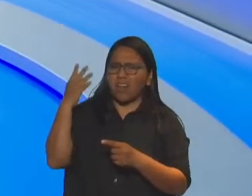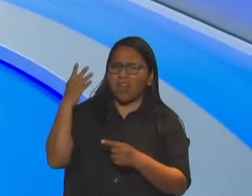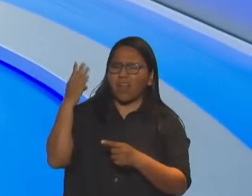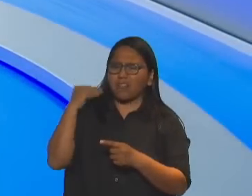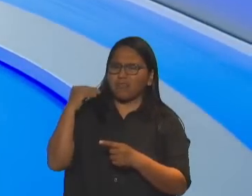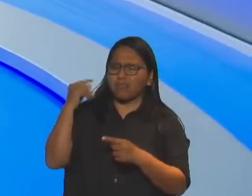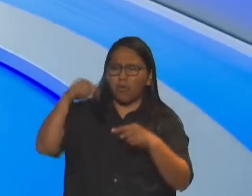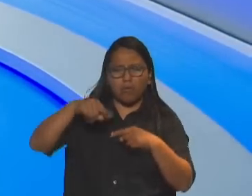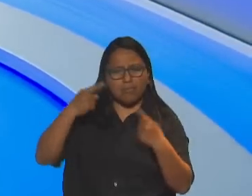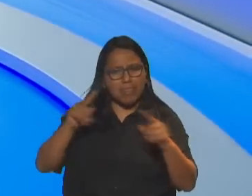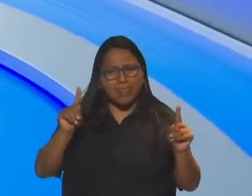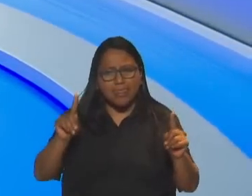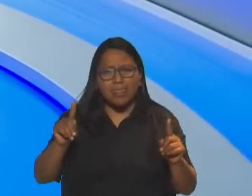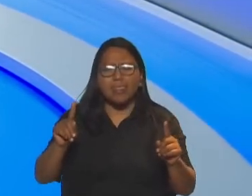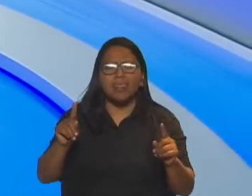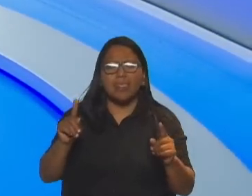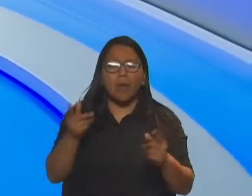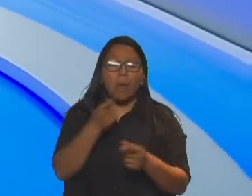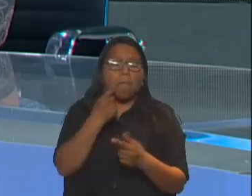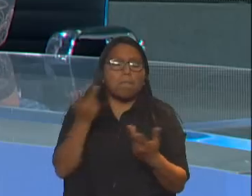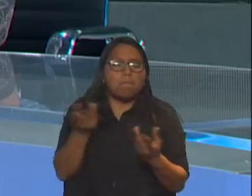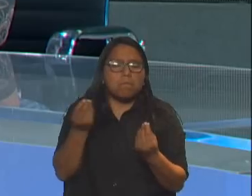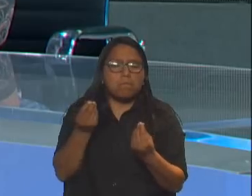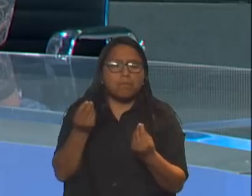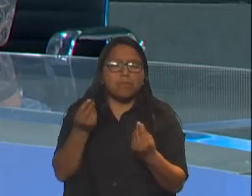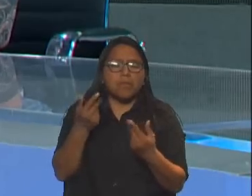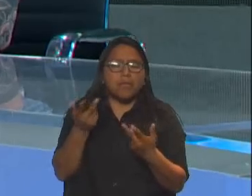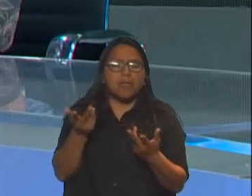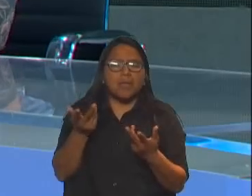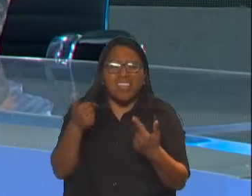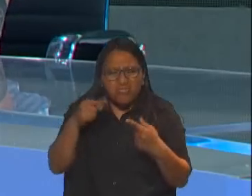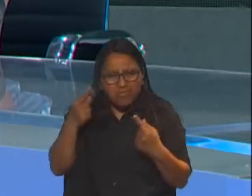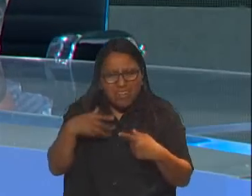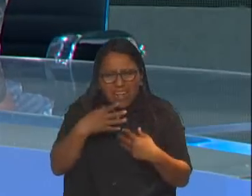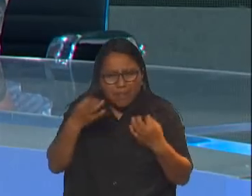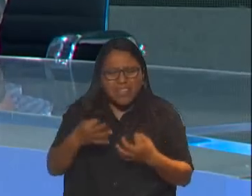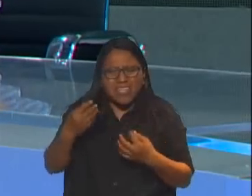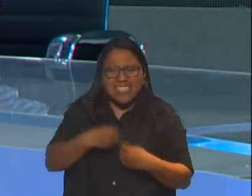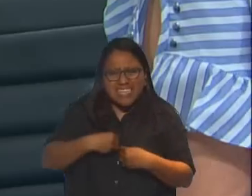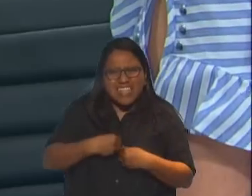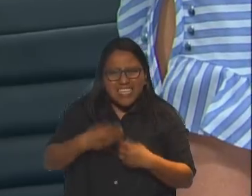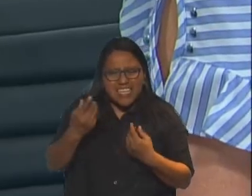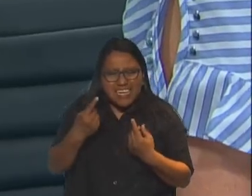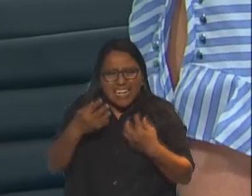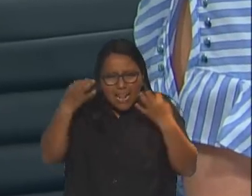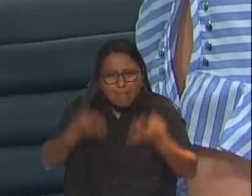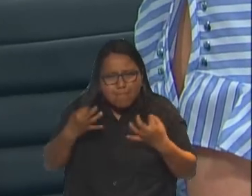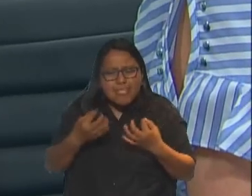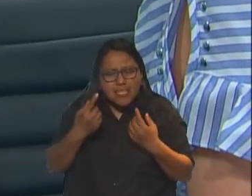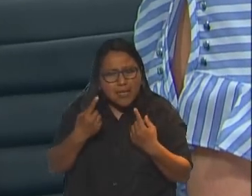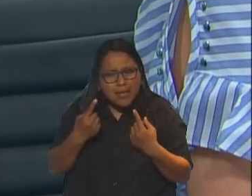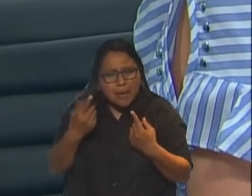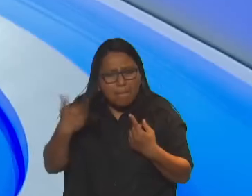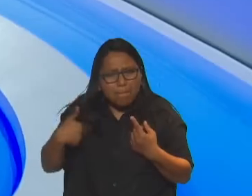yo creo otro país muy diferente si pasa lo que pasaba recién lo decía raúl pero es nuestro país se dice que es otro país sí yo creo